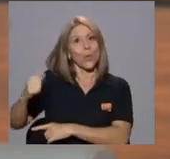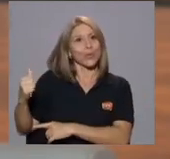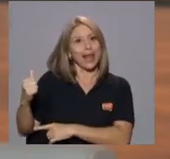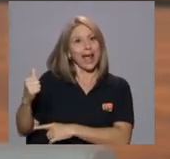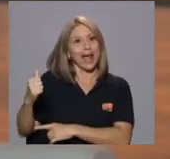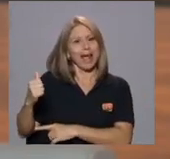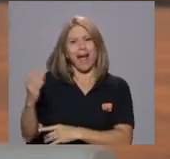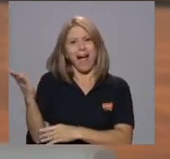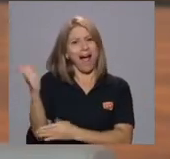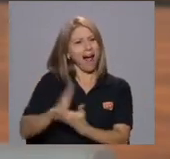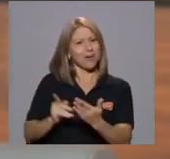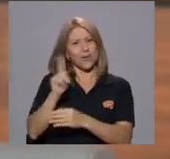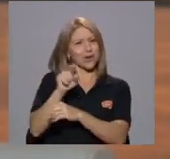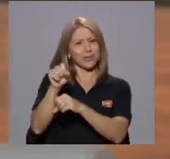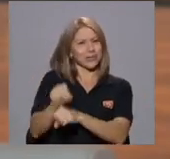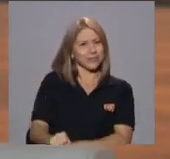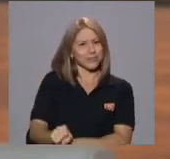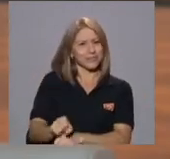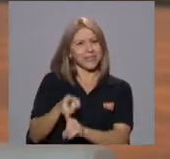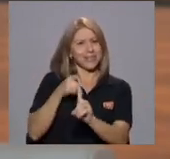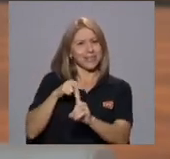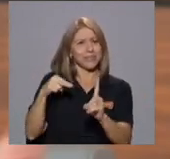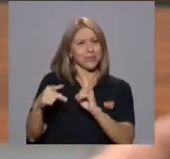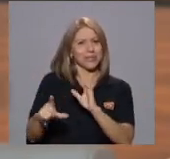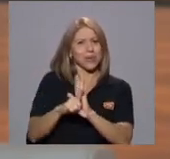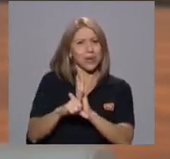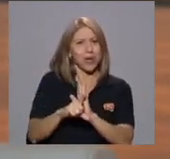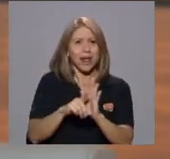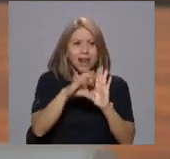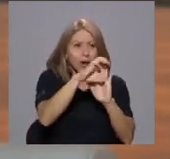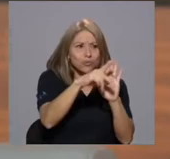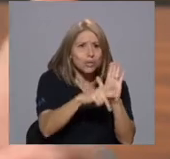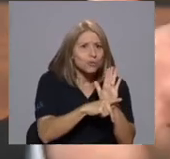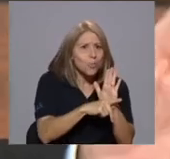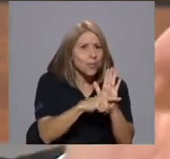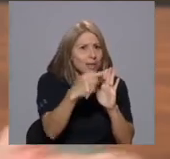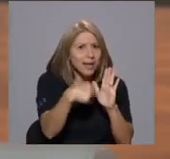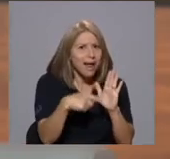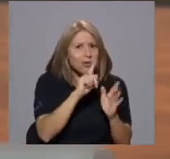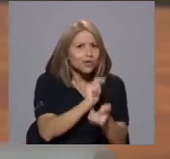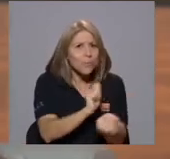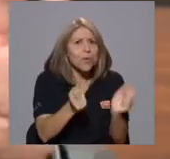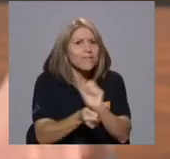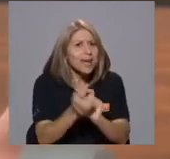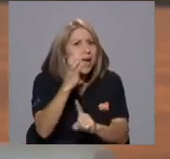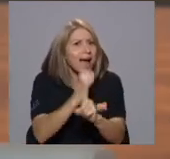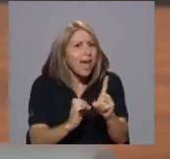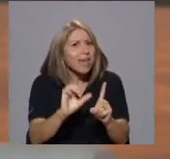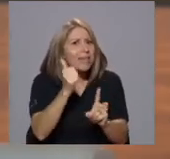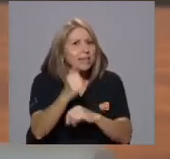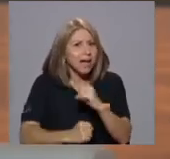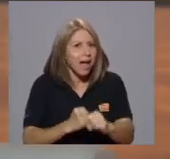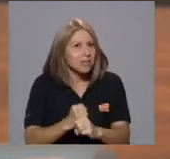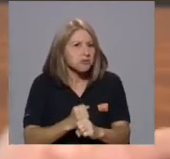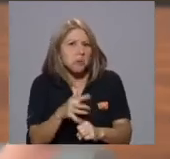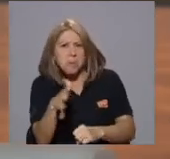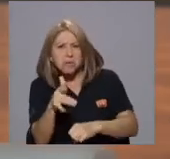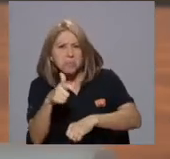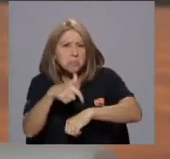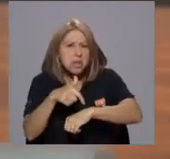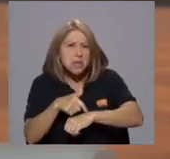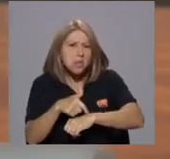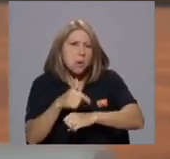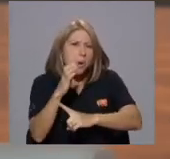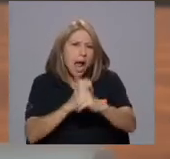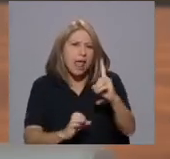los que son abogados saben, las constituciones no se modifican cada 10 años, sino cada un periodo de cada 40 años. Ya se